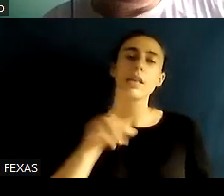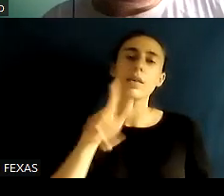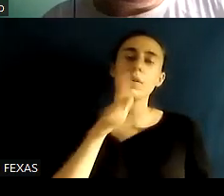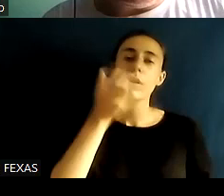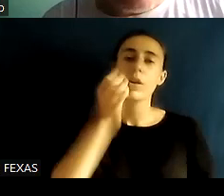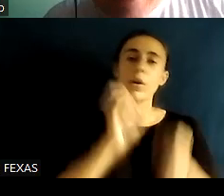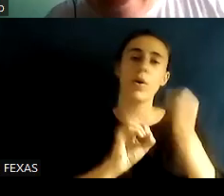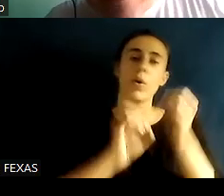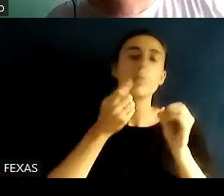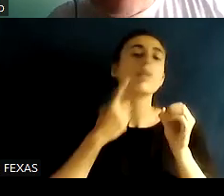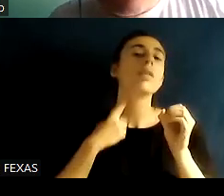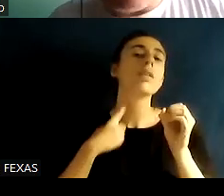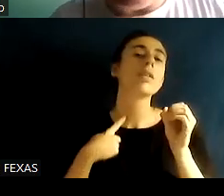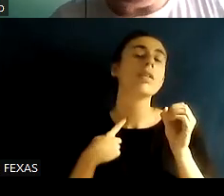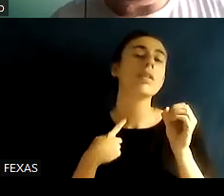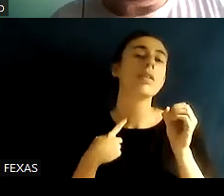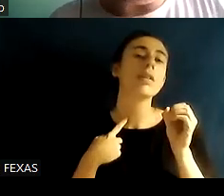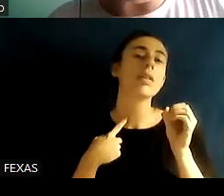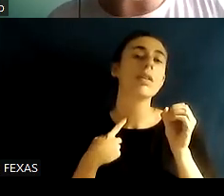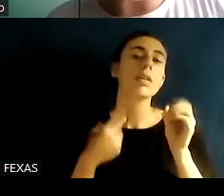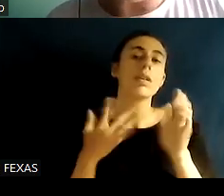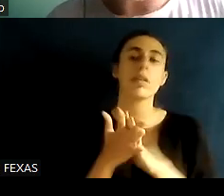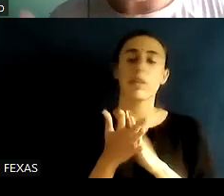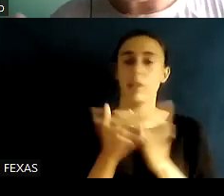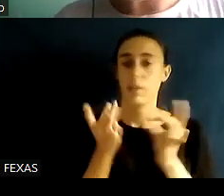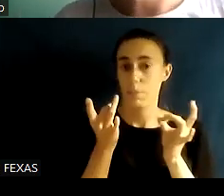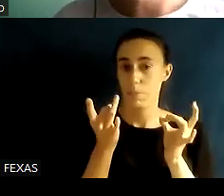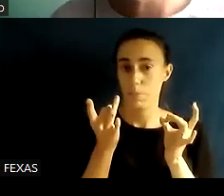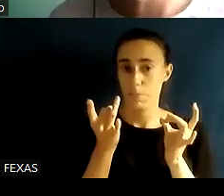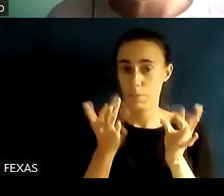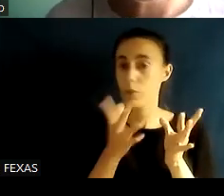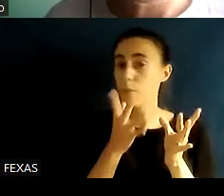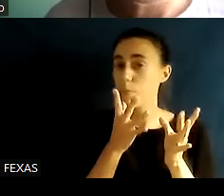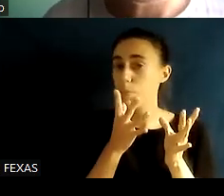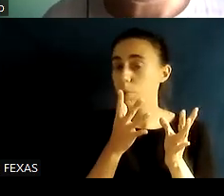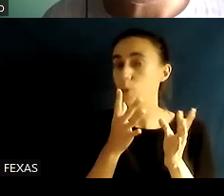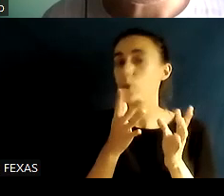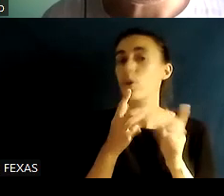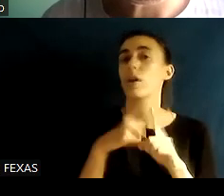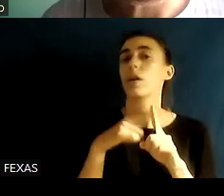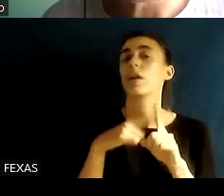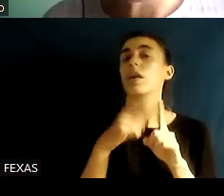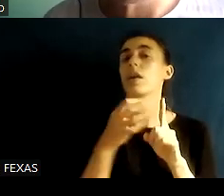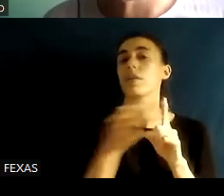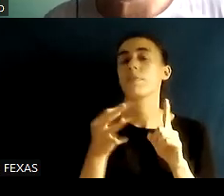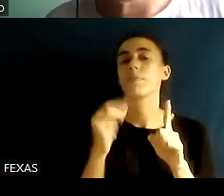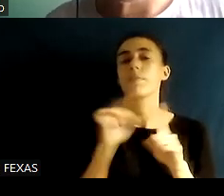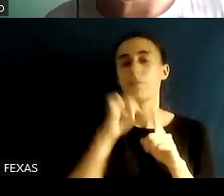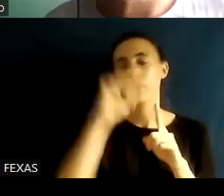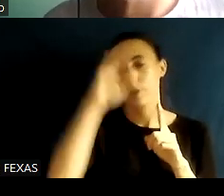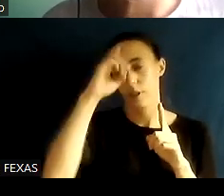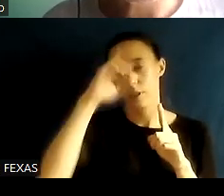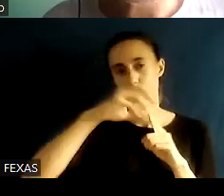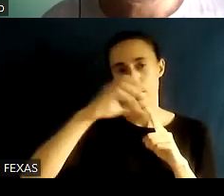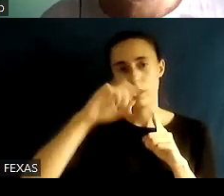tiroidea, esta inmediatez, esta dosis adecuada para producir neurotransmisores del ánimo es más